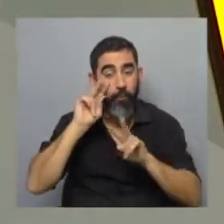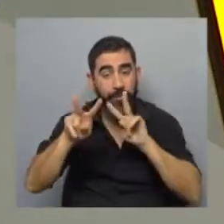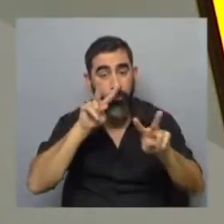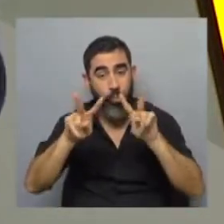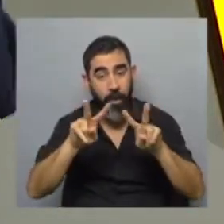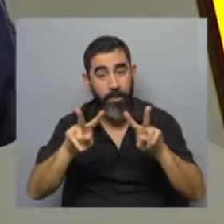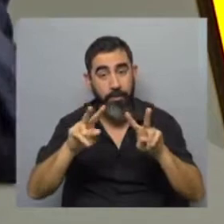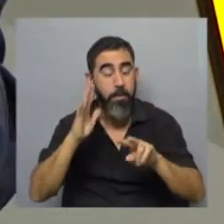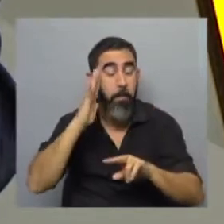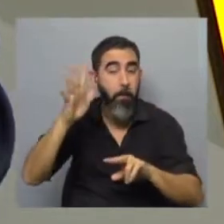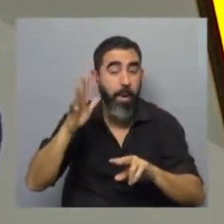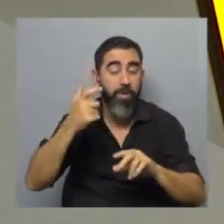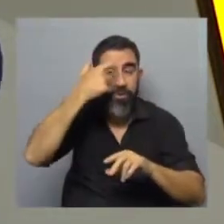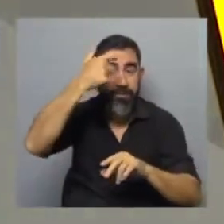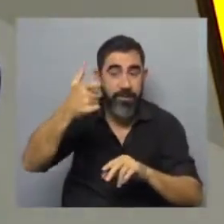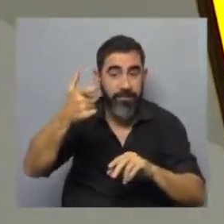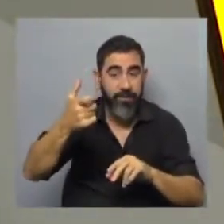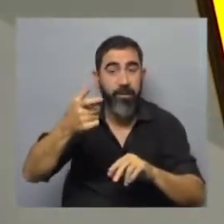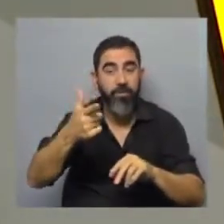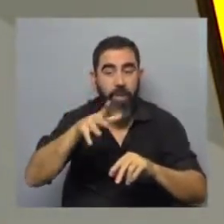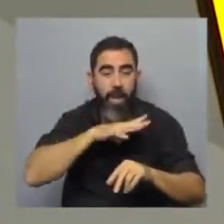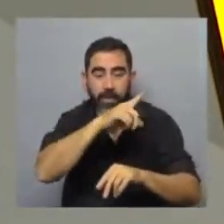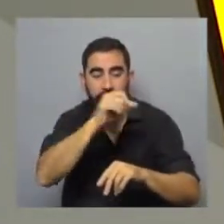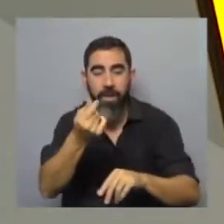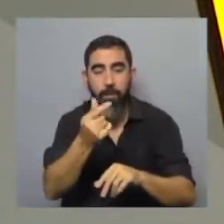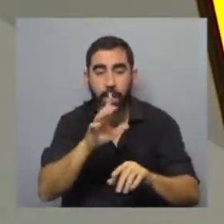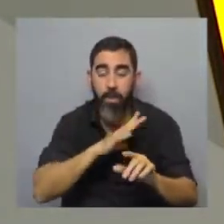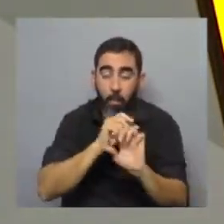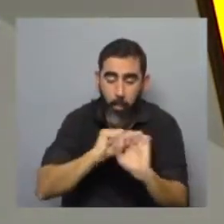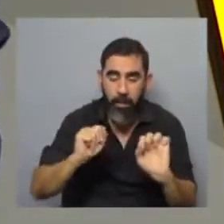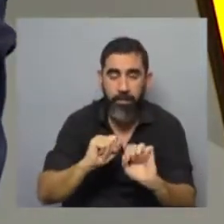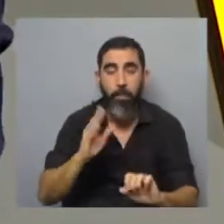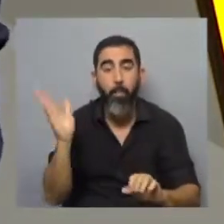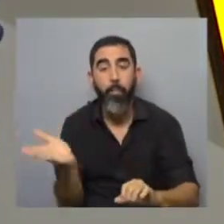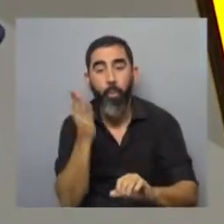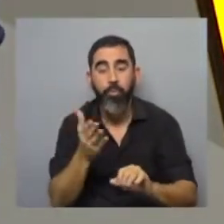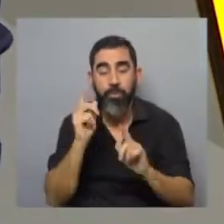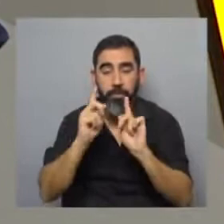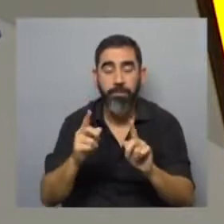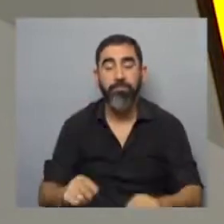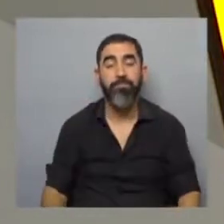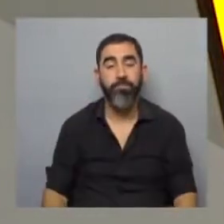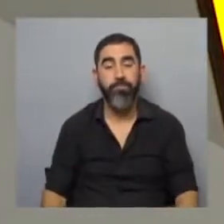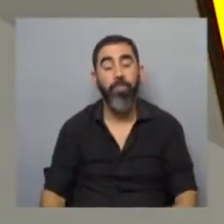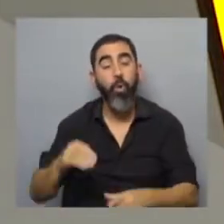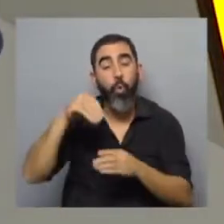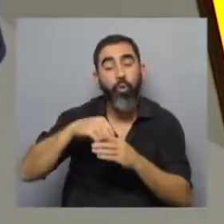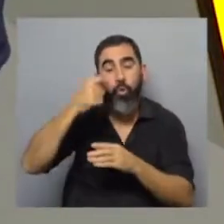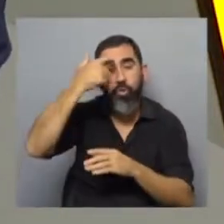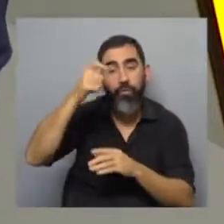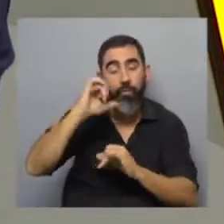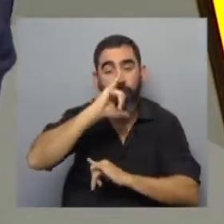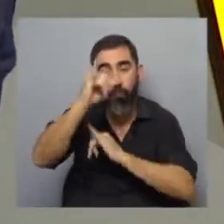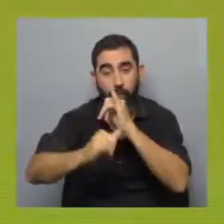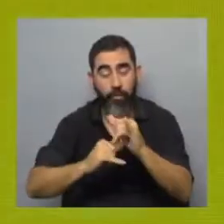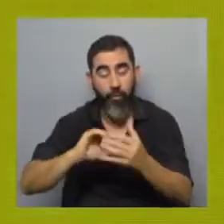y que se supone que son para ciencia, bueno, pues que salga de ahí algo de plata, ¿no?, para generar contenidos científicos en formato